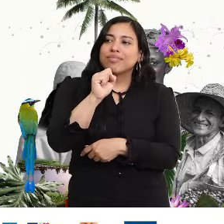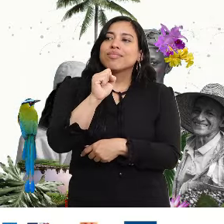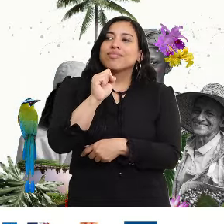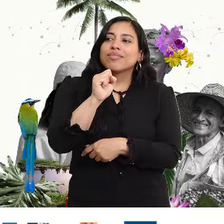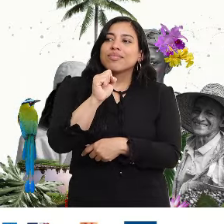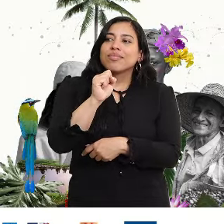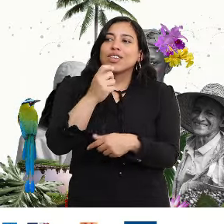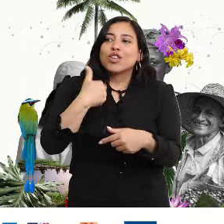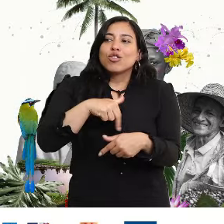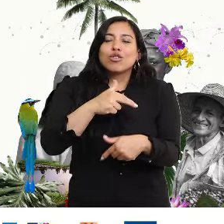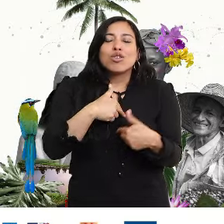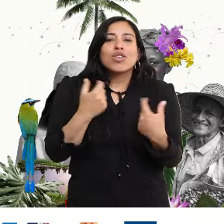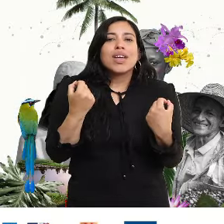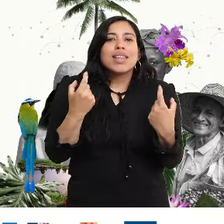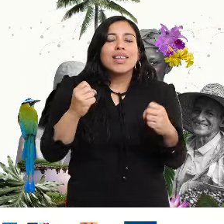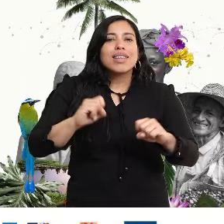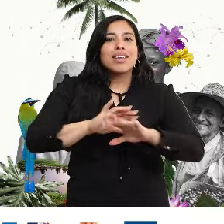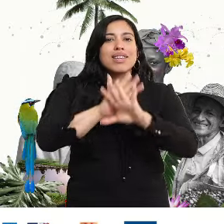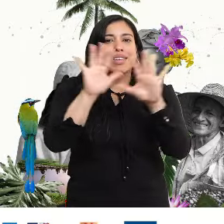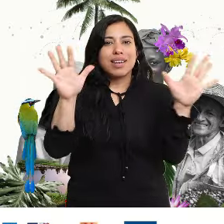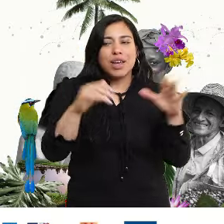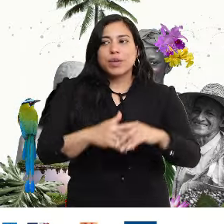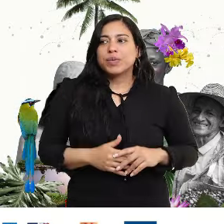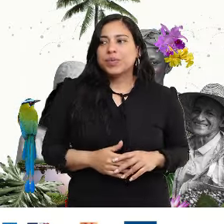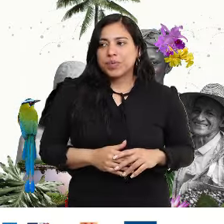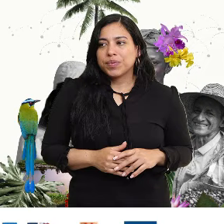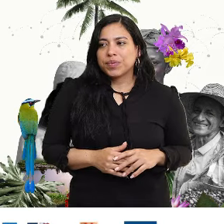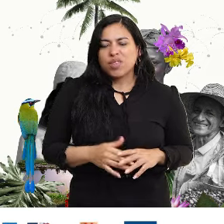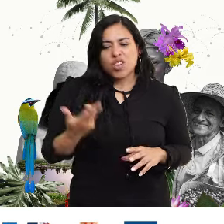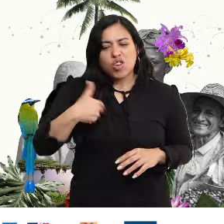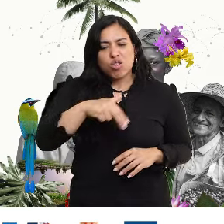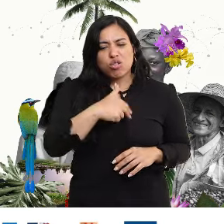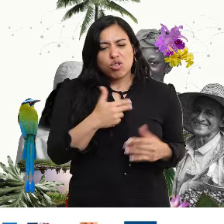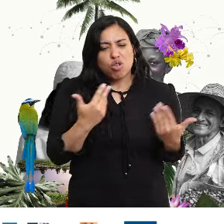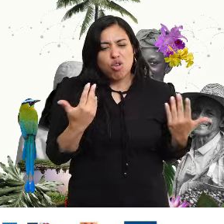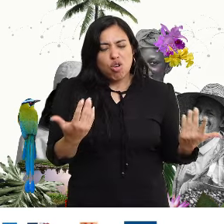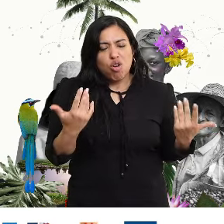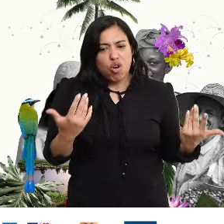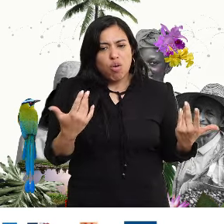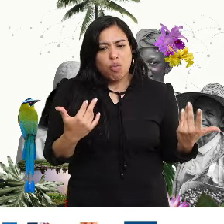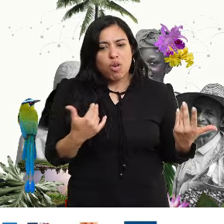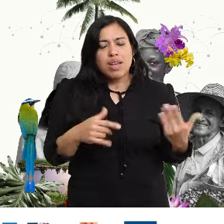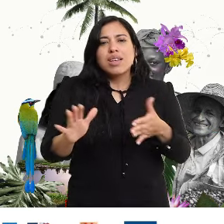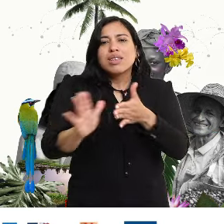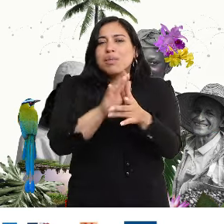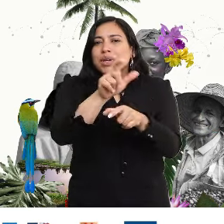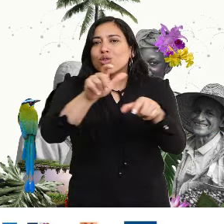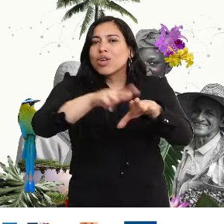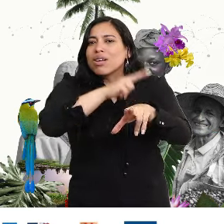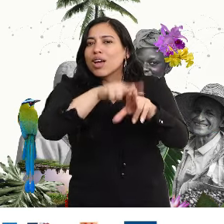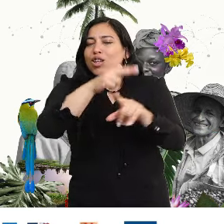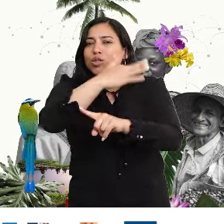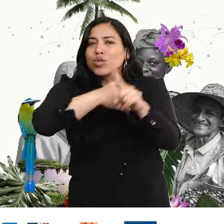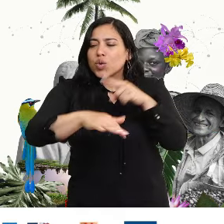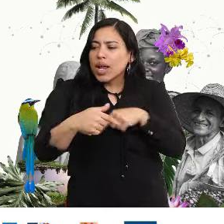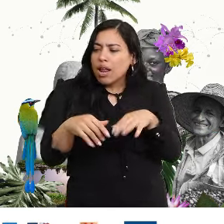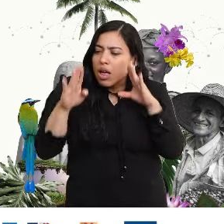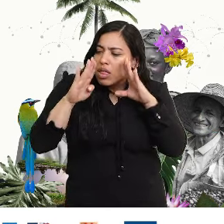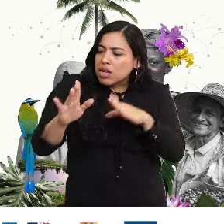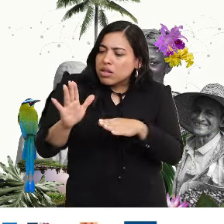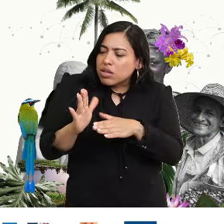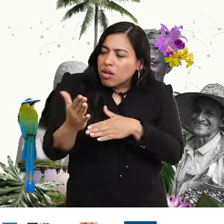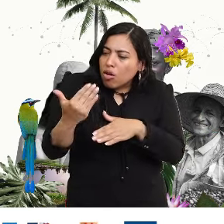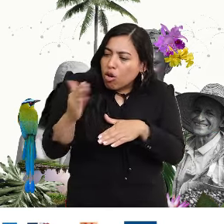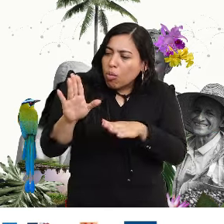y que queremos ser escuchados y cómo debemos también de escuchar a esa naturaleza para que empiece a